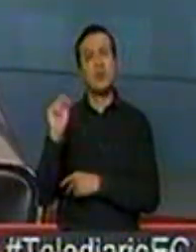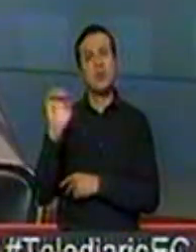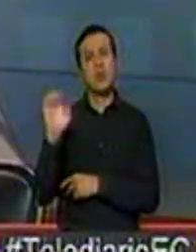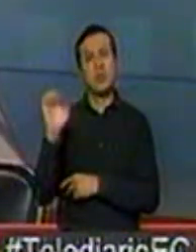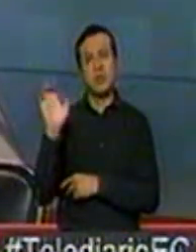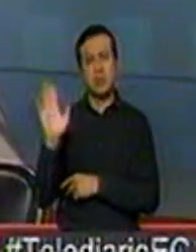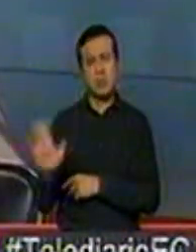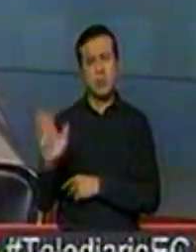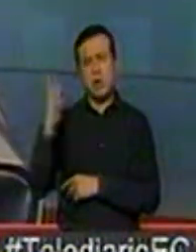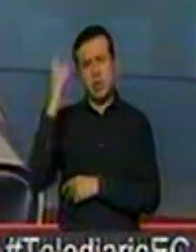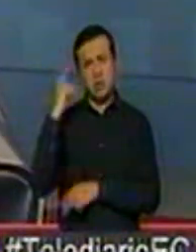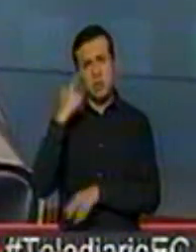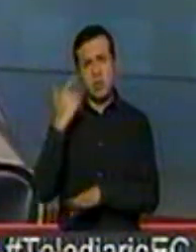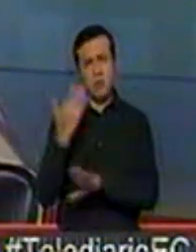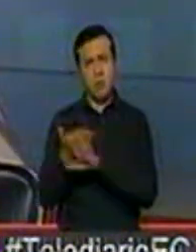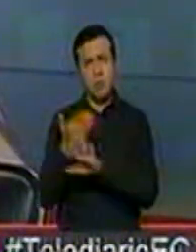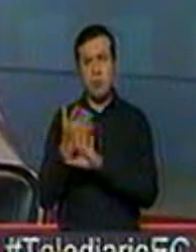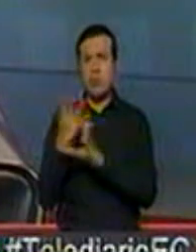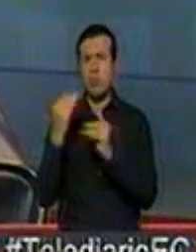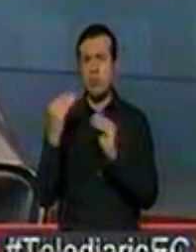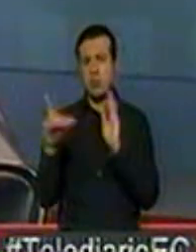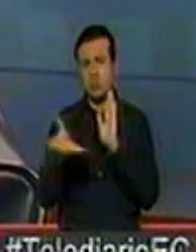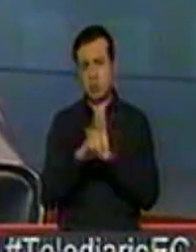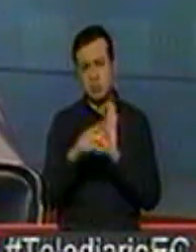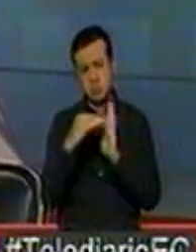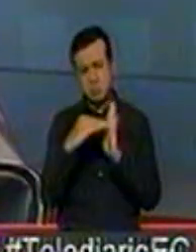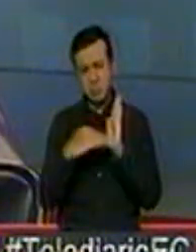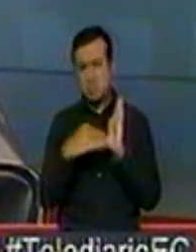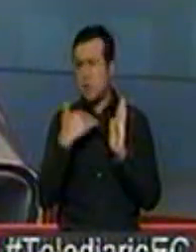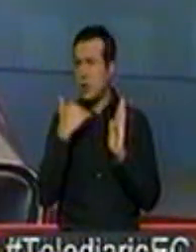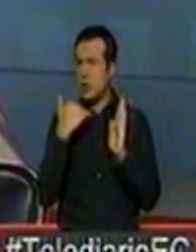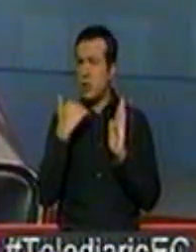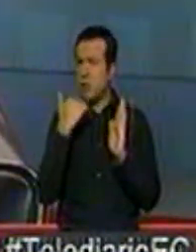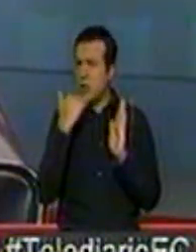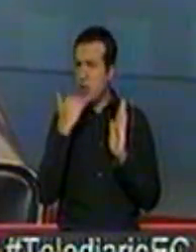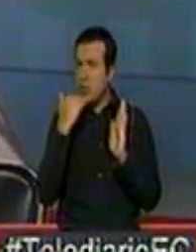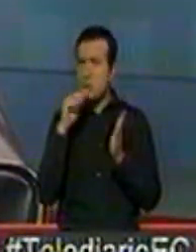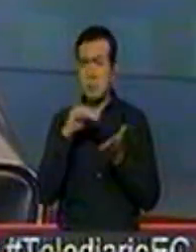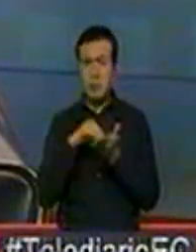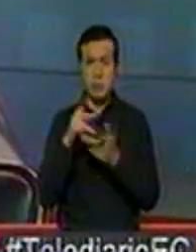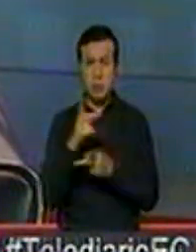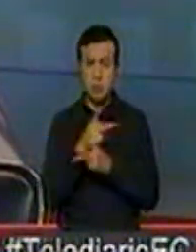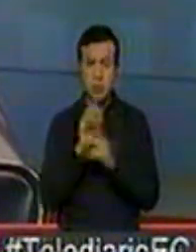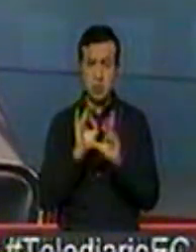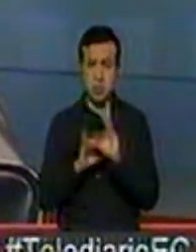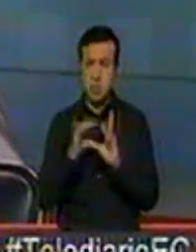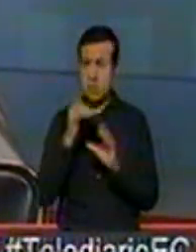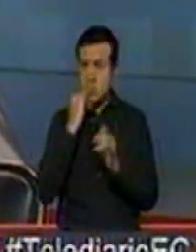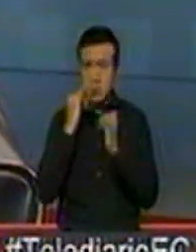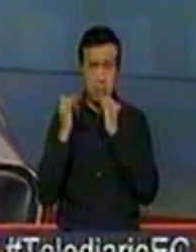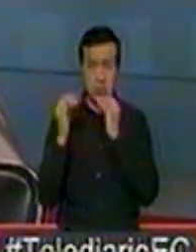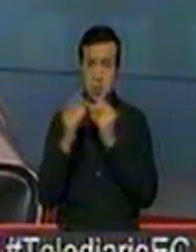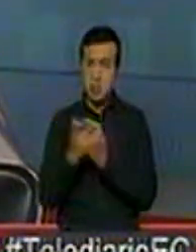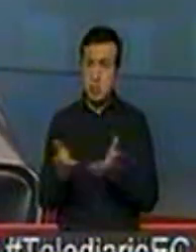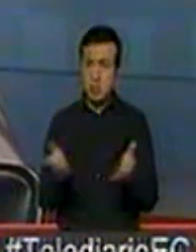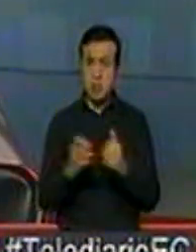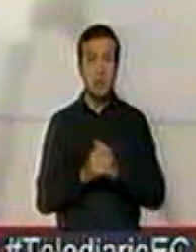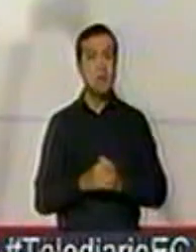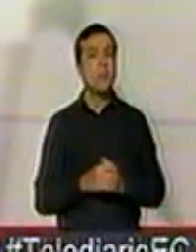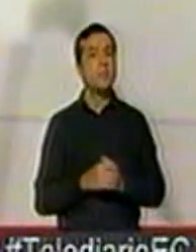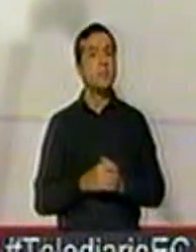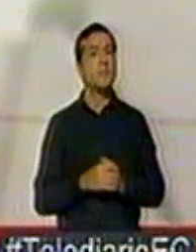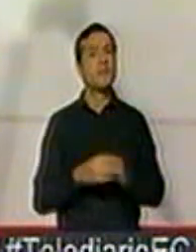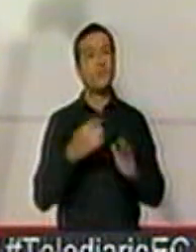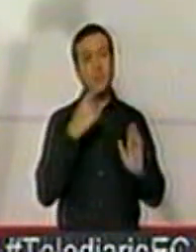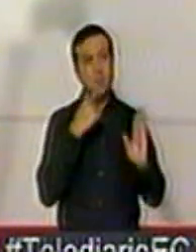momento hizo ese planteamiento de que hay muchos vacíos y lo que generó fallas en la elección de los miembros del Consejo de Participación Ciudadana y Control Social. Miren, en el